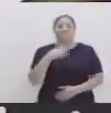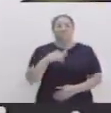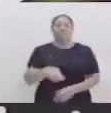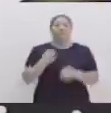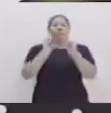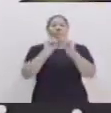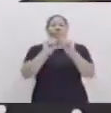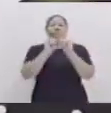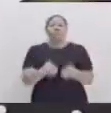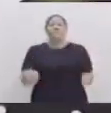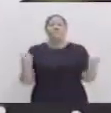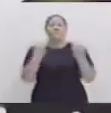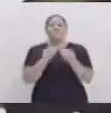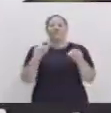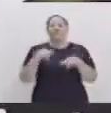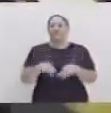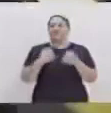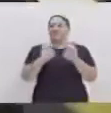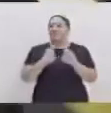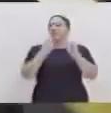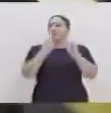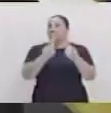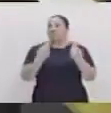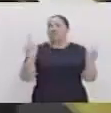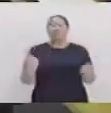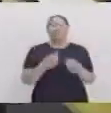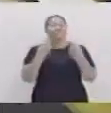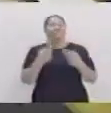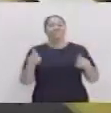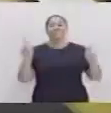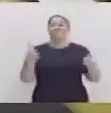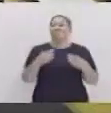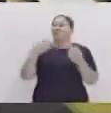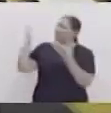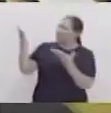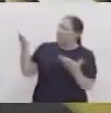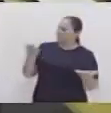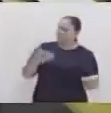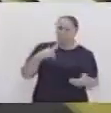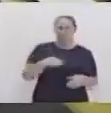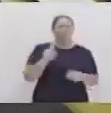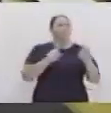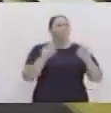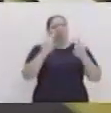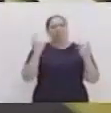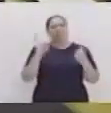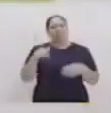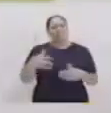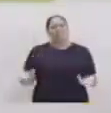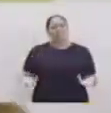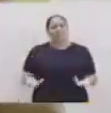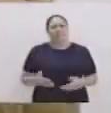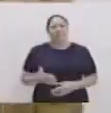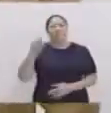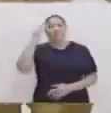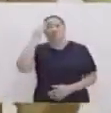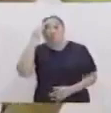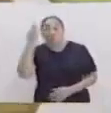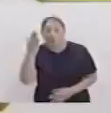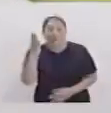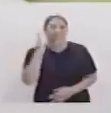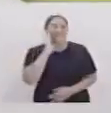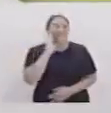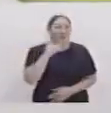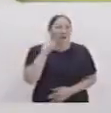poco más sobre educación musical. Profe, bienvenido. Cuéntenos, ¿cuál es el tema de hoy? Muchas gracias, Claudia. Hola jóvenes,